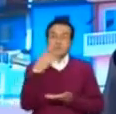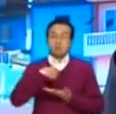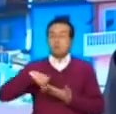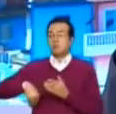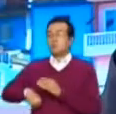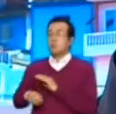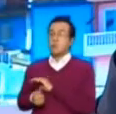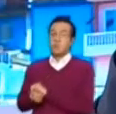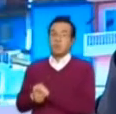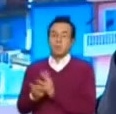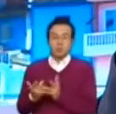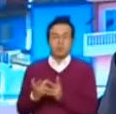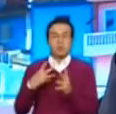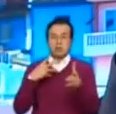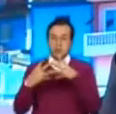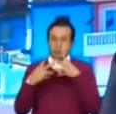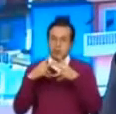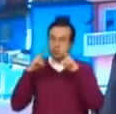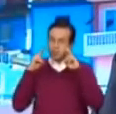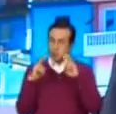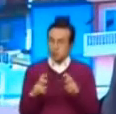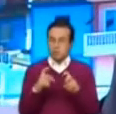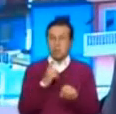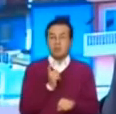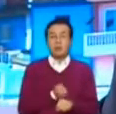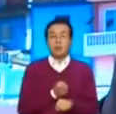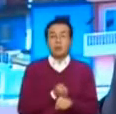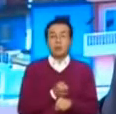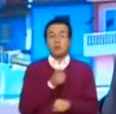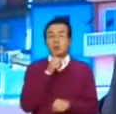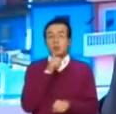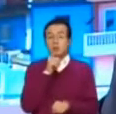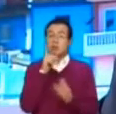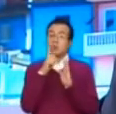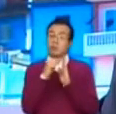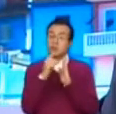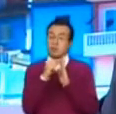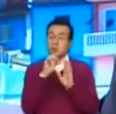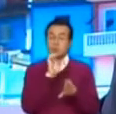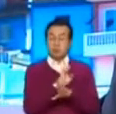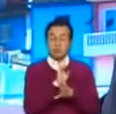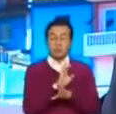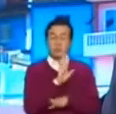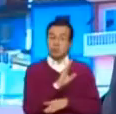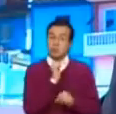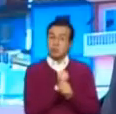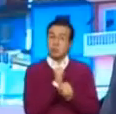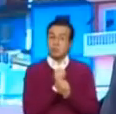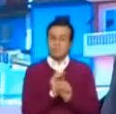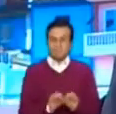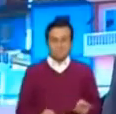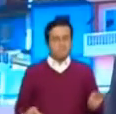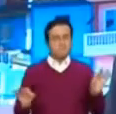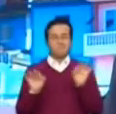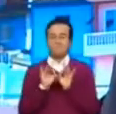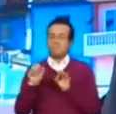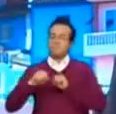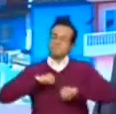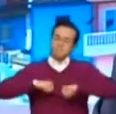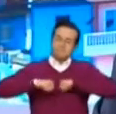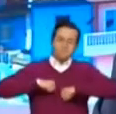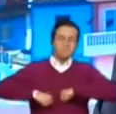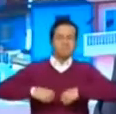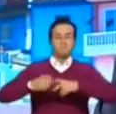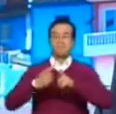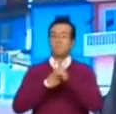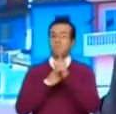de transparencia e investigación, en este caso concretamente por parte del Servicio de Rentas Internas en el Ecuador, tienen que ser absolutamente expeditos